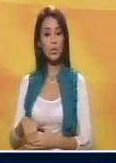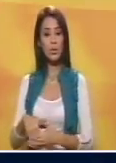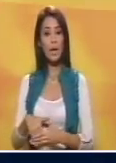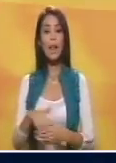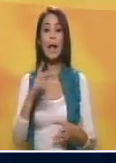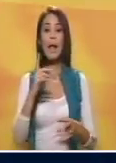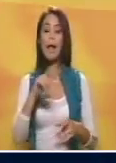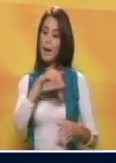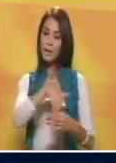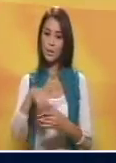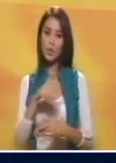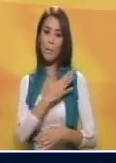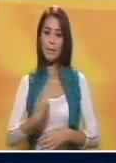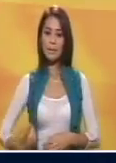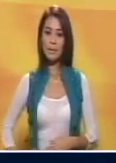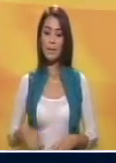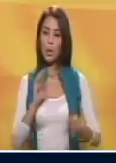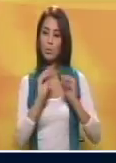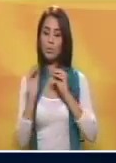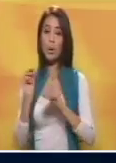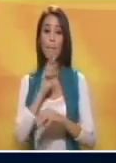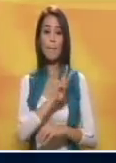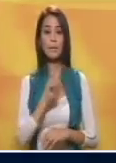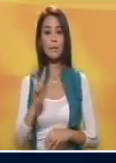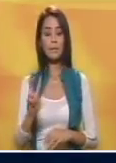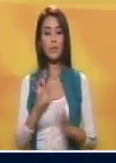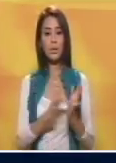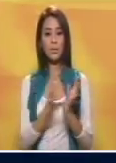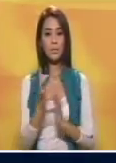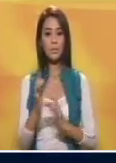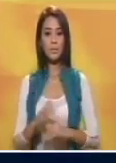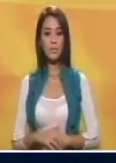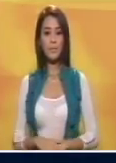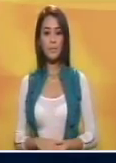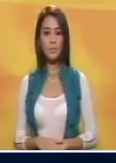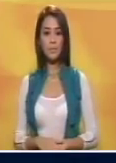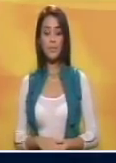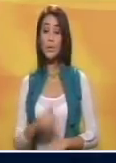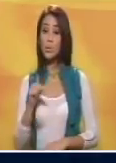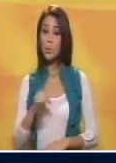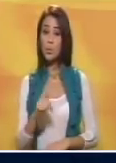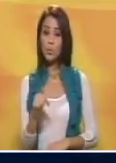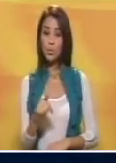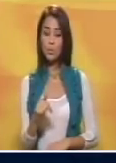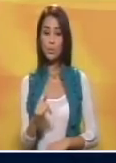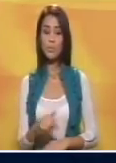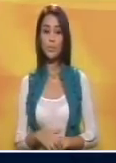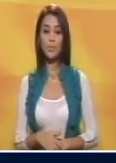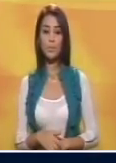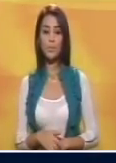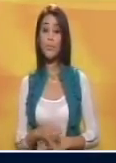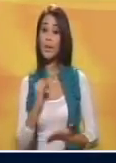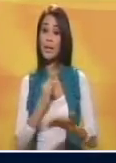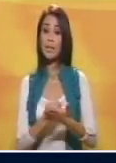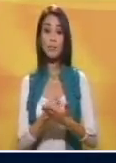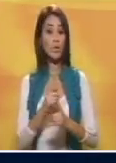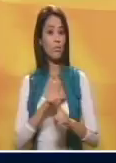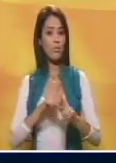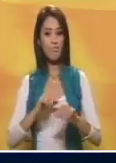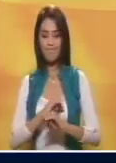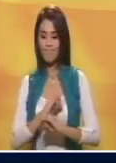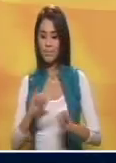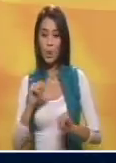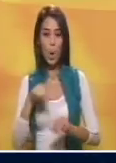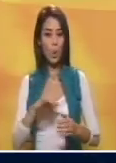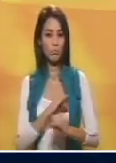las elecciones presidenciales convocadas para el 22 de abril, que hoy vence la inscripción, el plazo